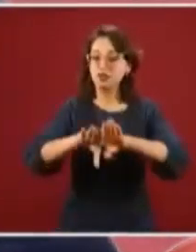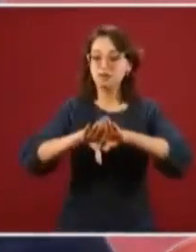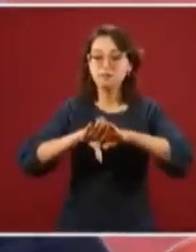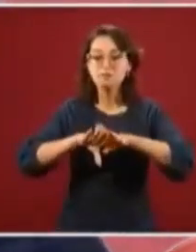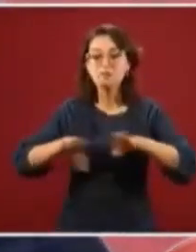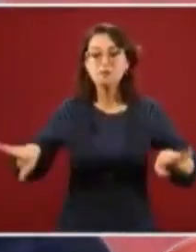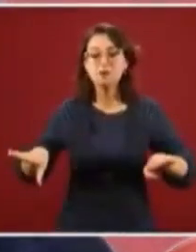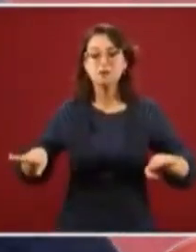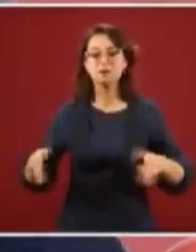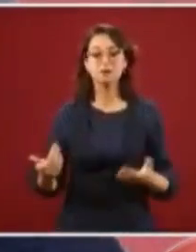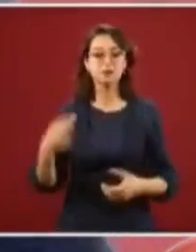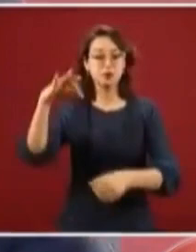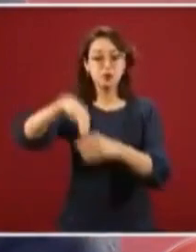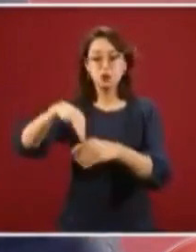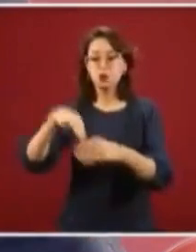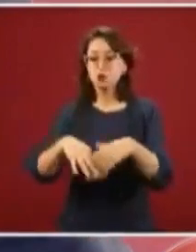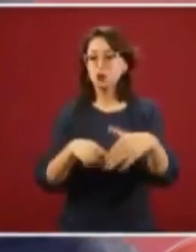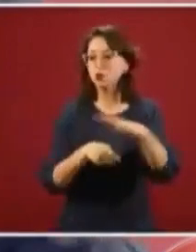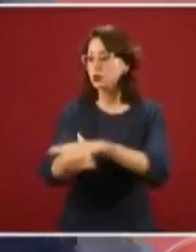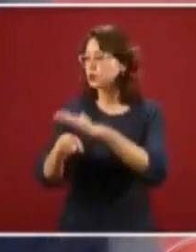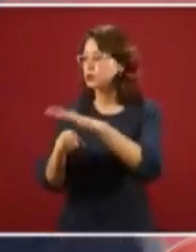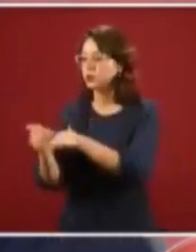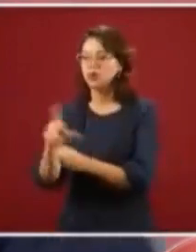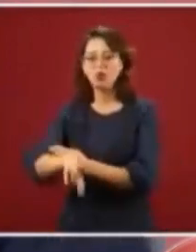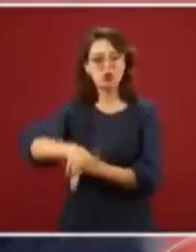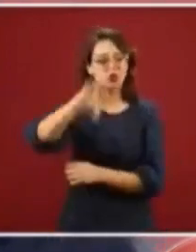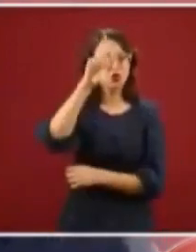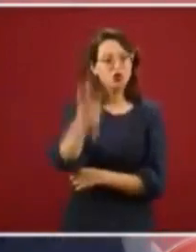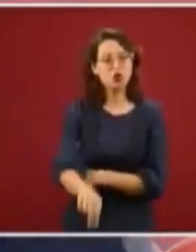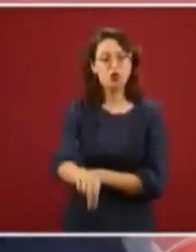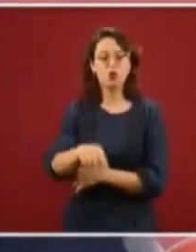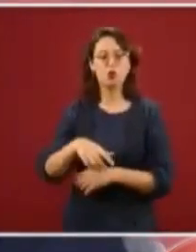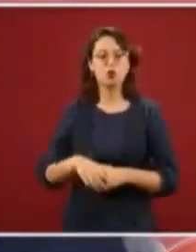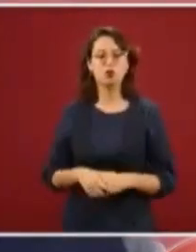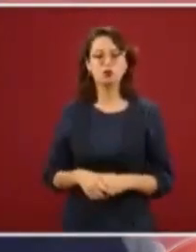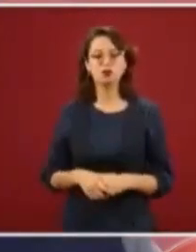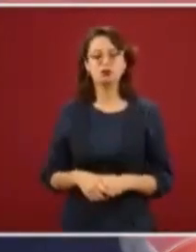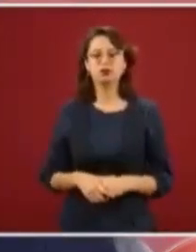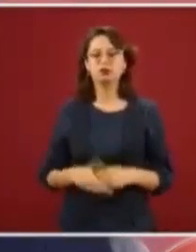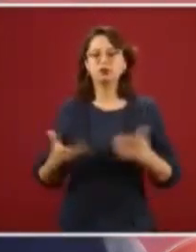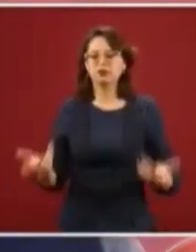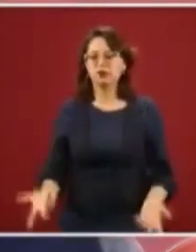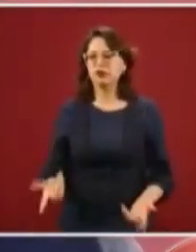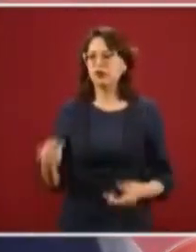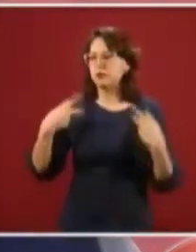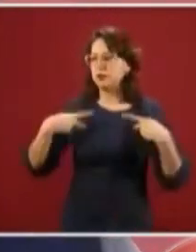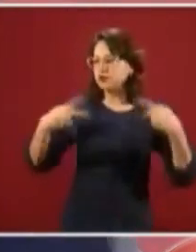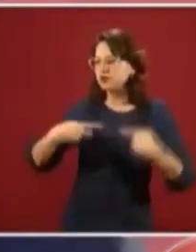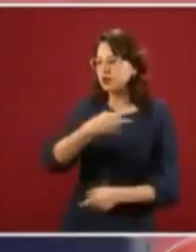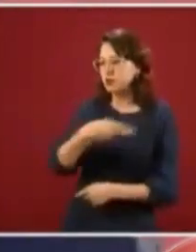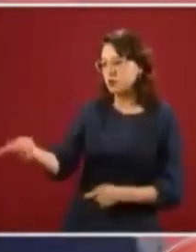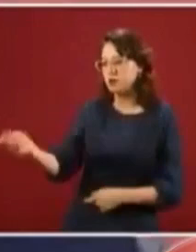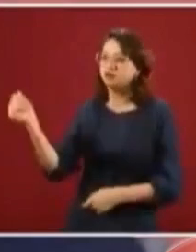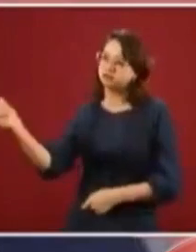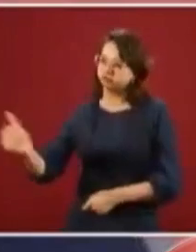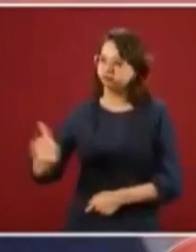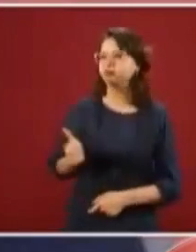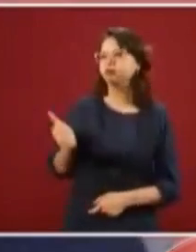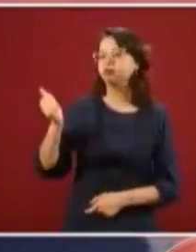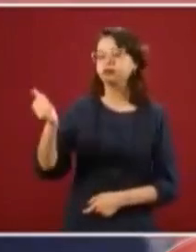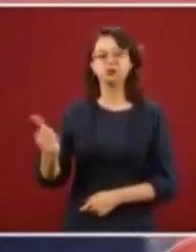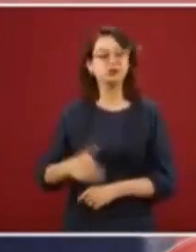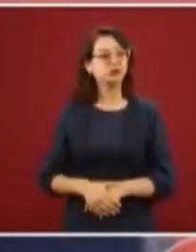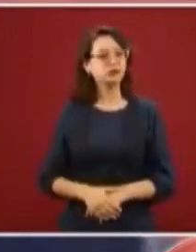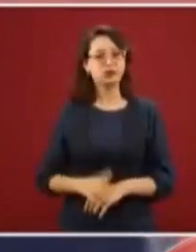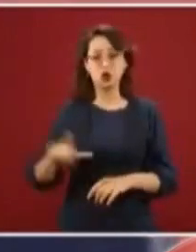no a la compra de votos, no al tráfico con la pobreza de la gente, no al uso del